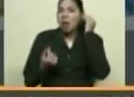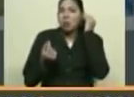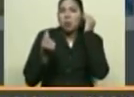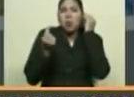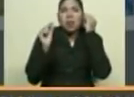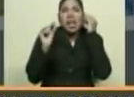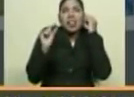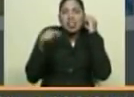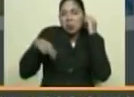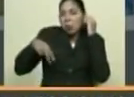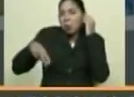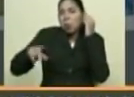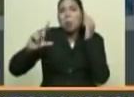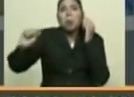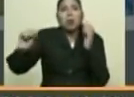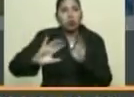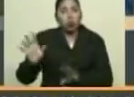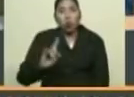Orza.